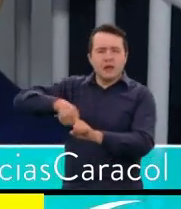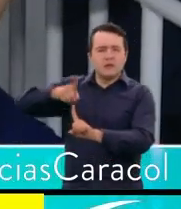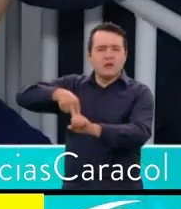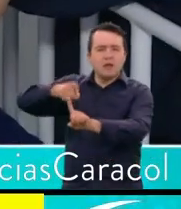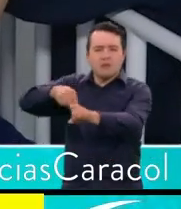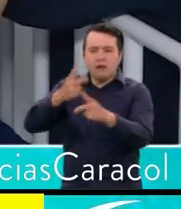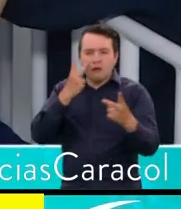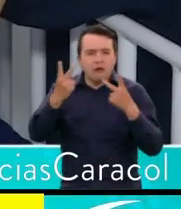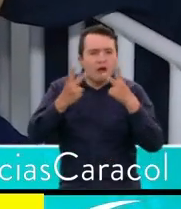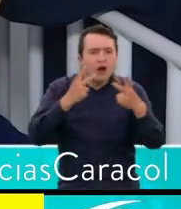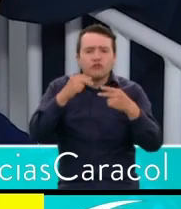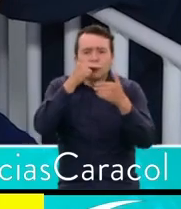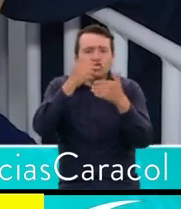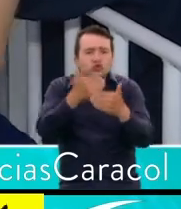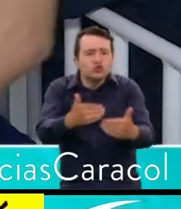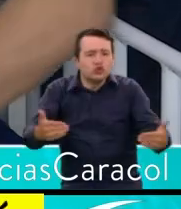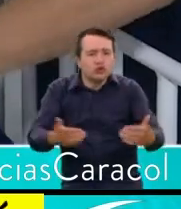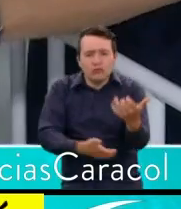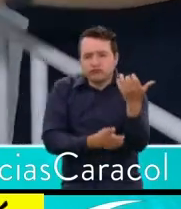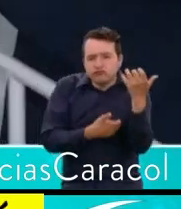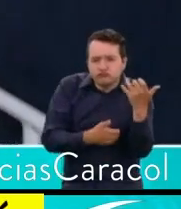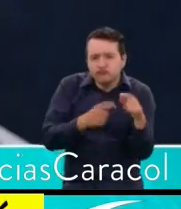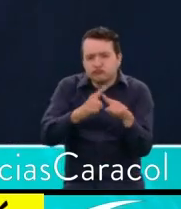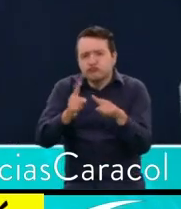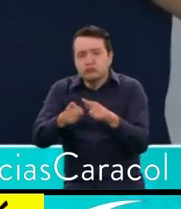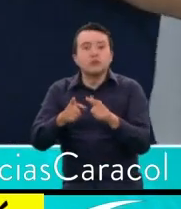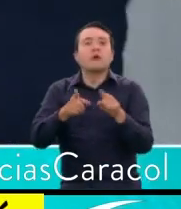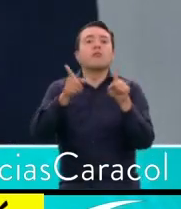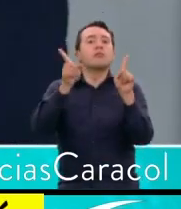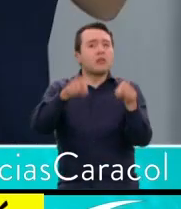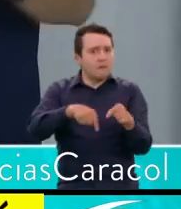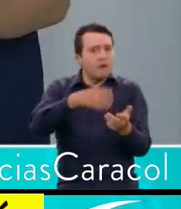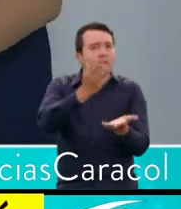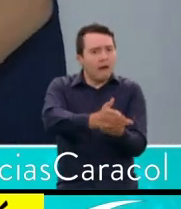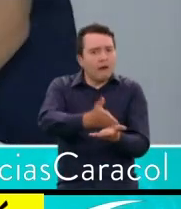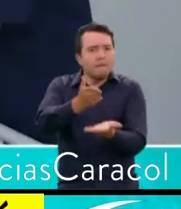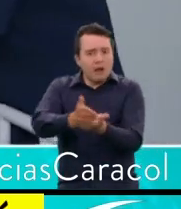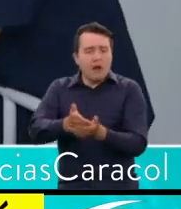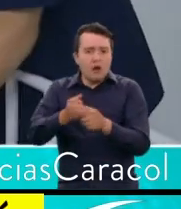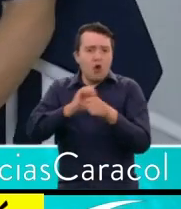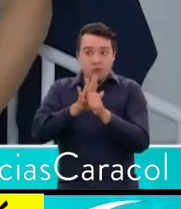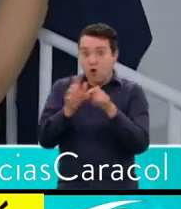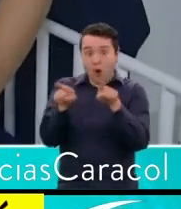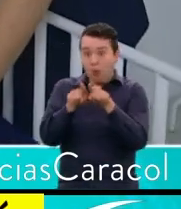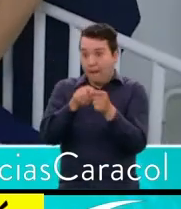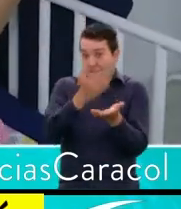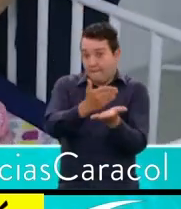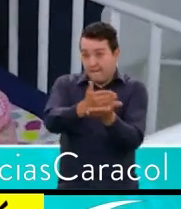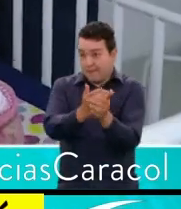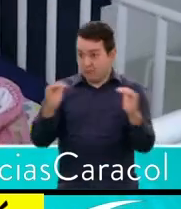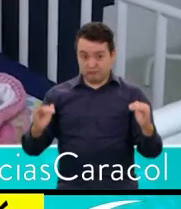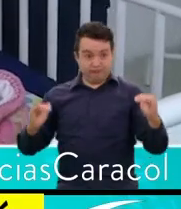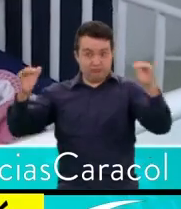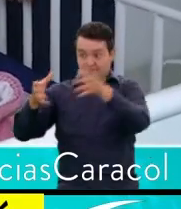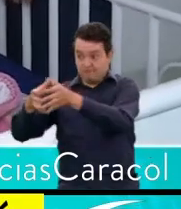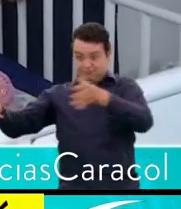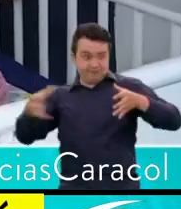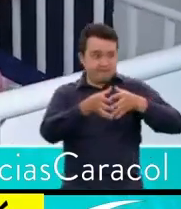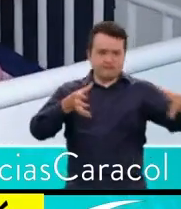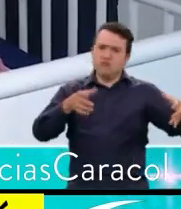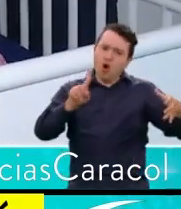pediátrica aunque con menos frecuencia que los adultos también ha sido impactada por la patología